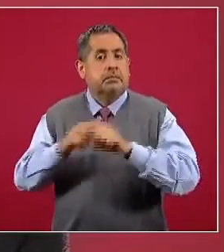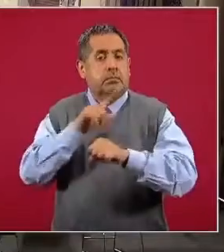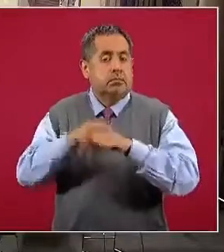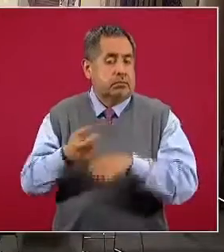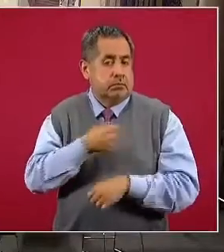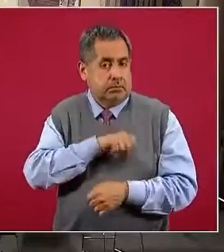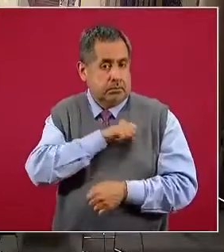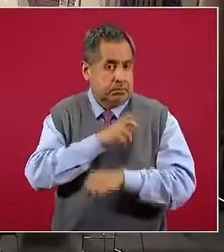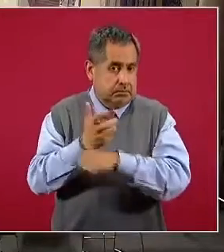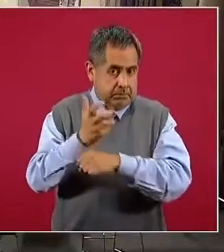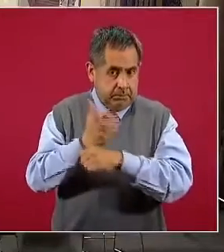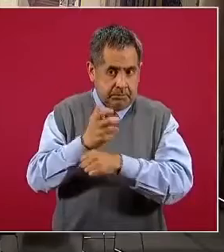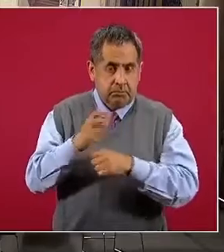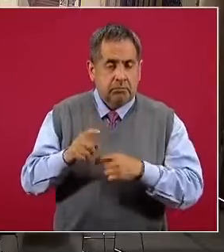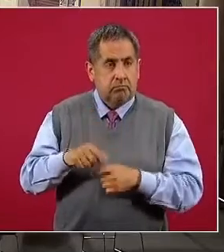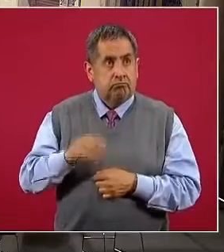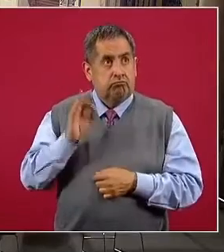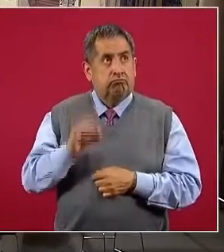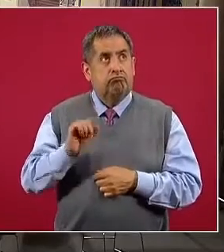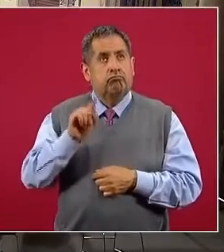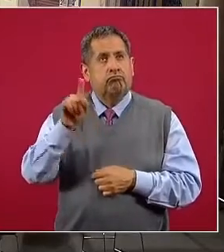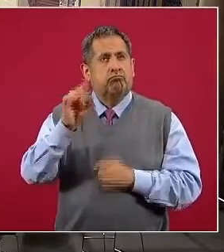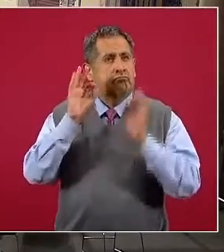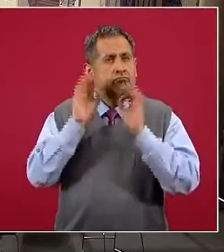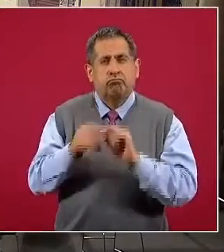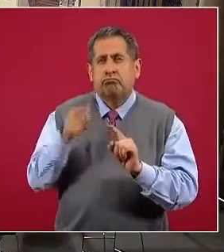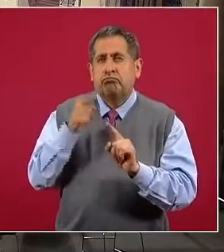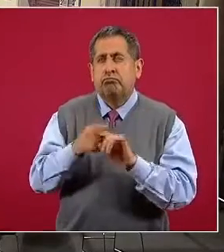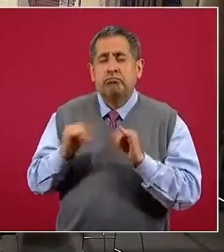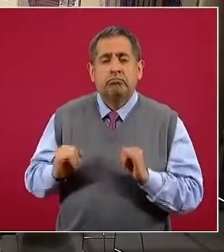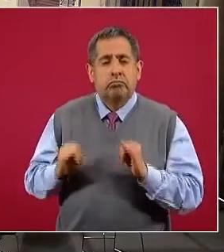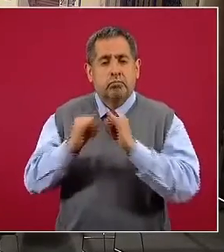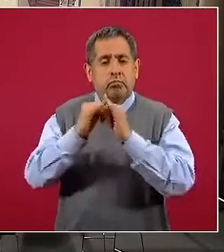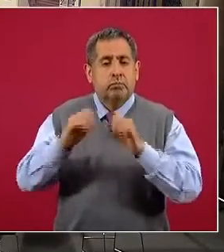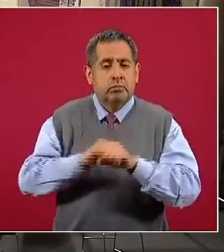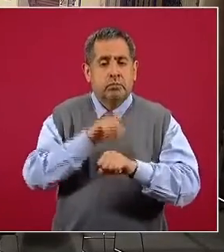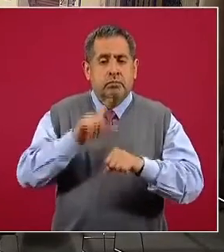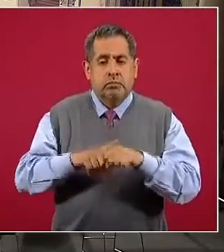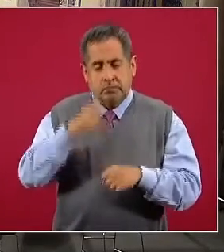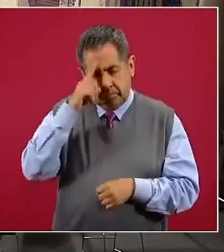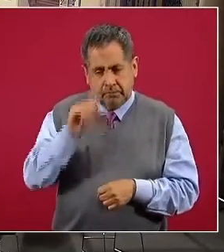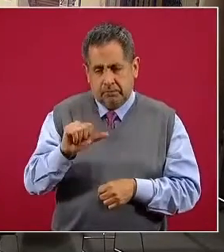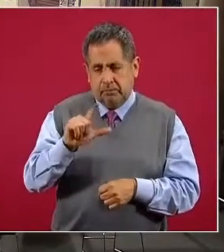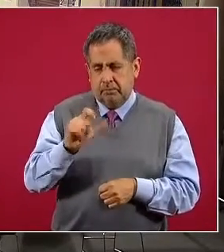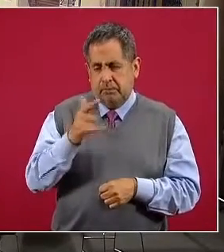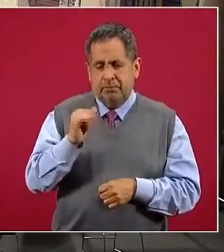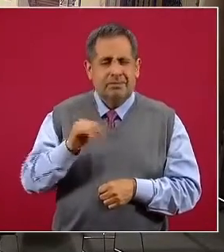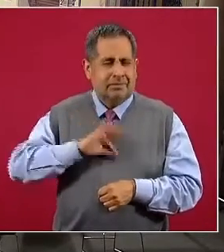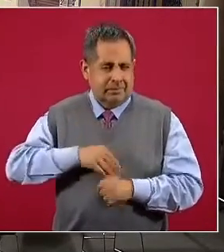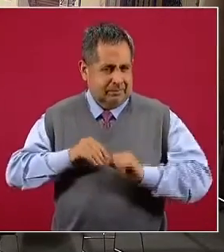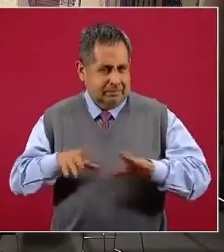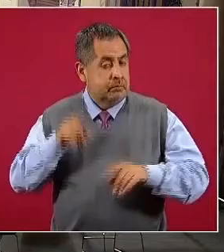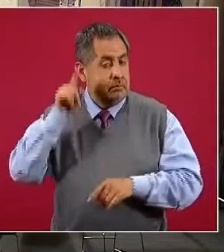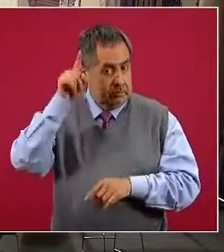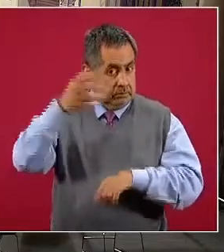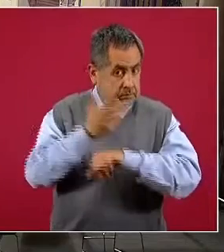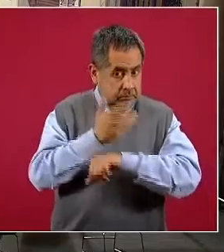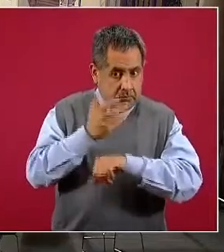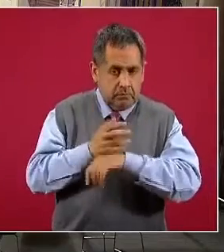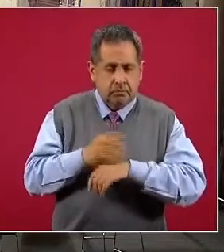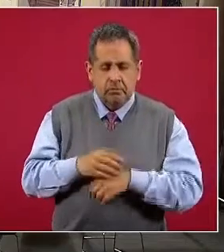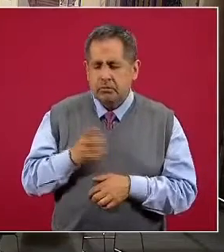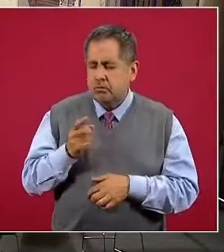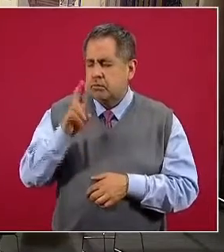Estados Unidos, destacadamente del Instituto Nacional de Alergia y Enfermedades Infecciosas, que